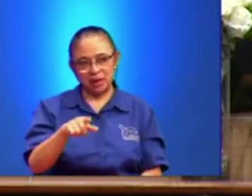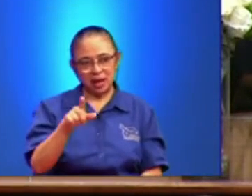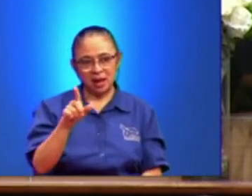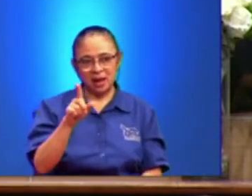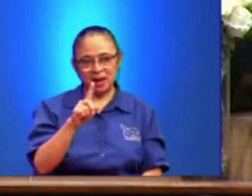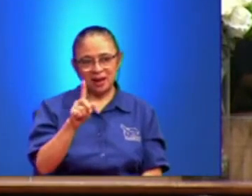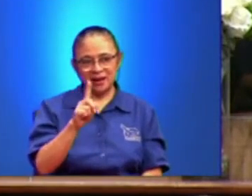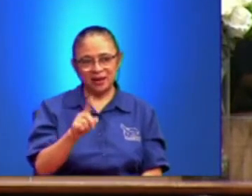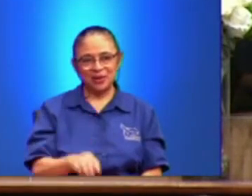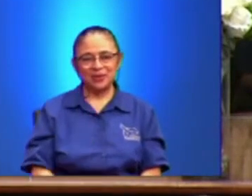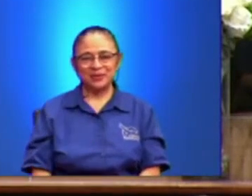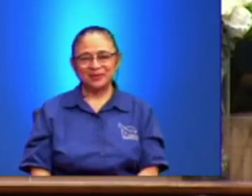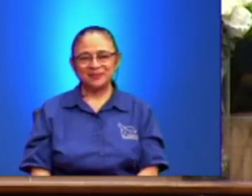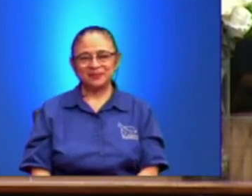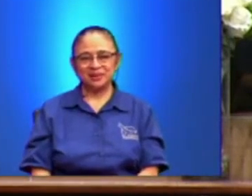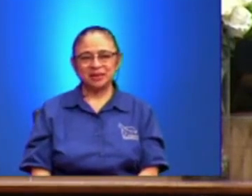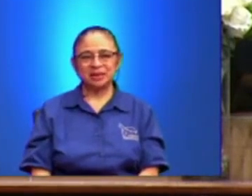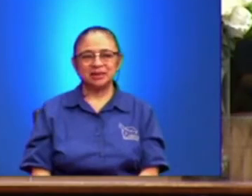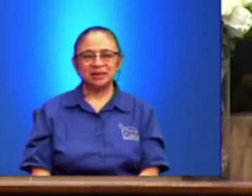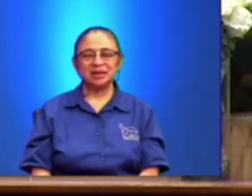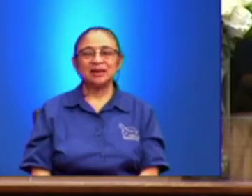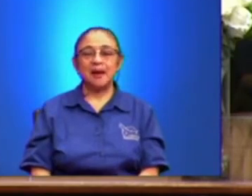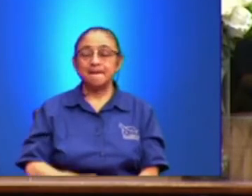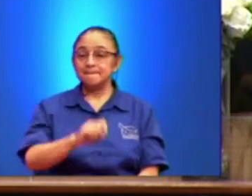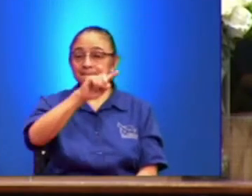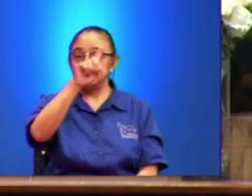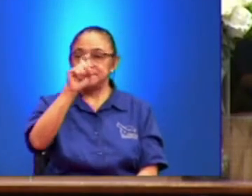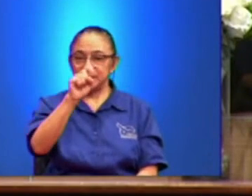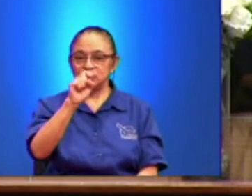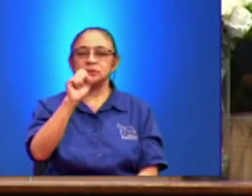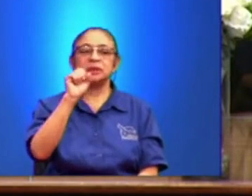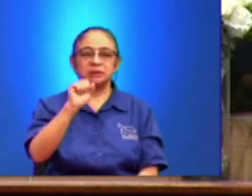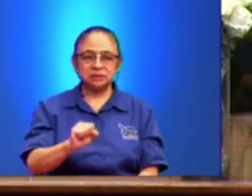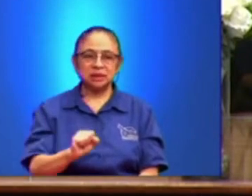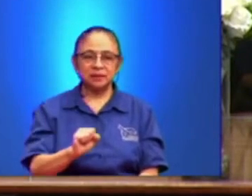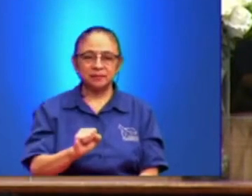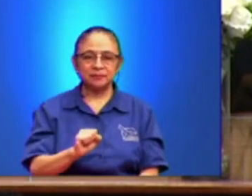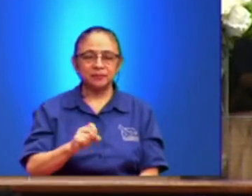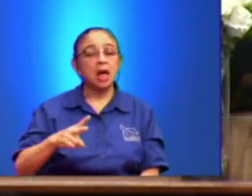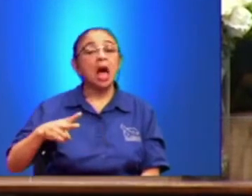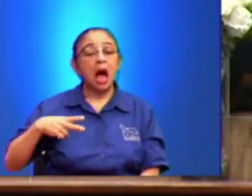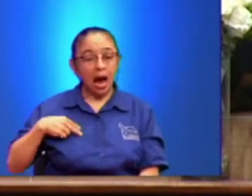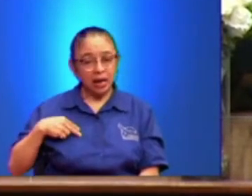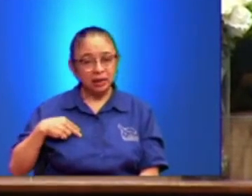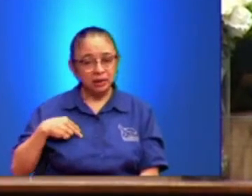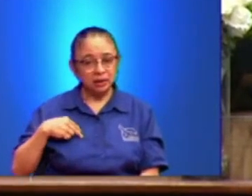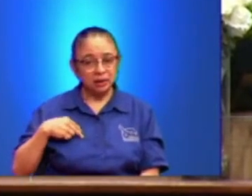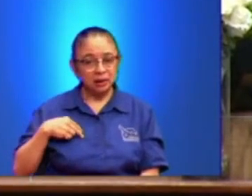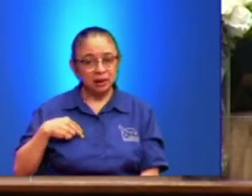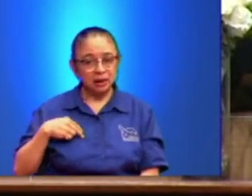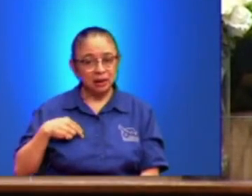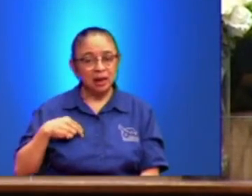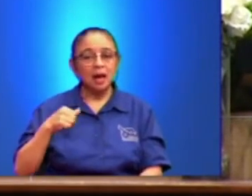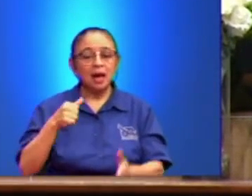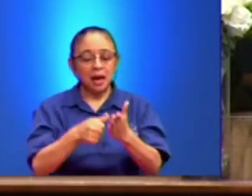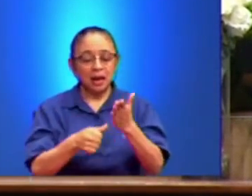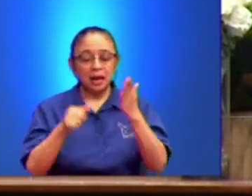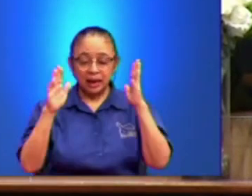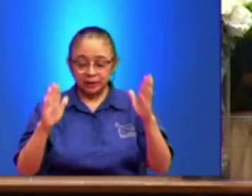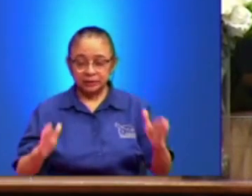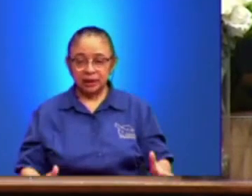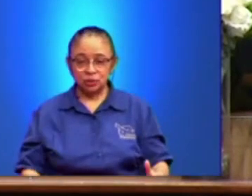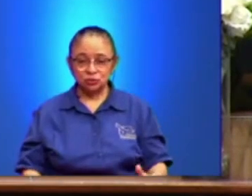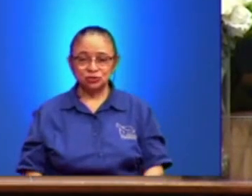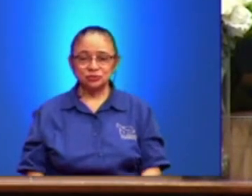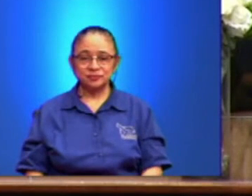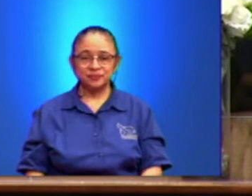carteros hay o no hay aquí hay algún cartero empresas privadas ah no